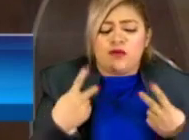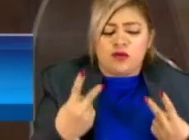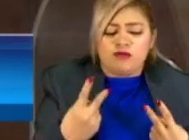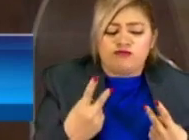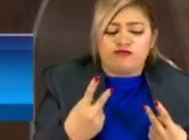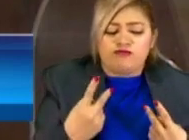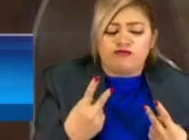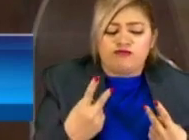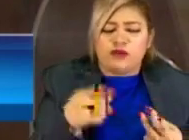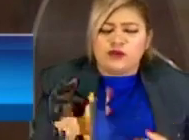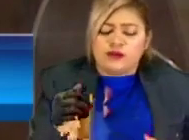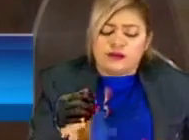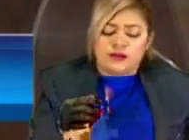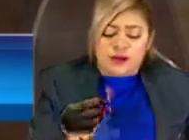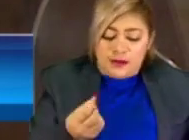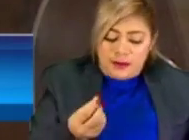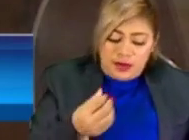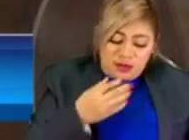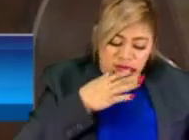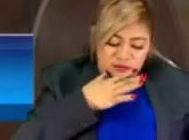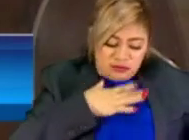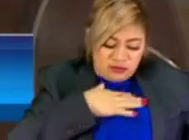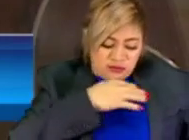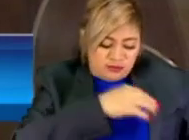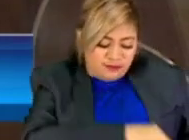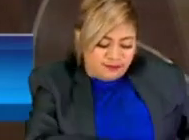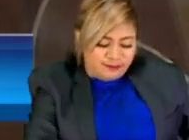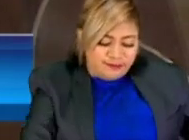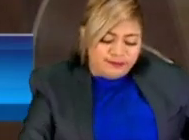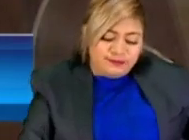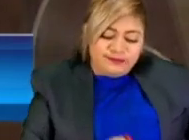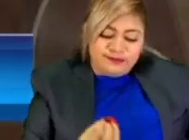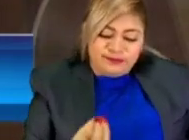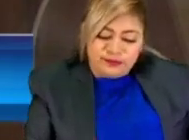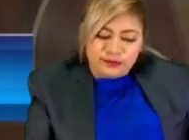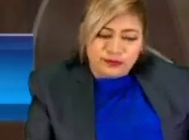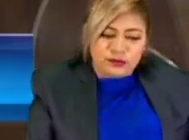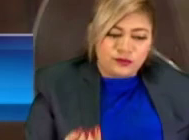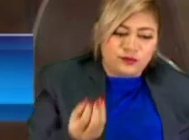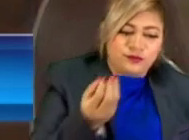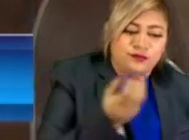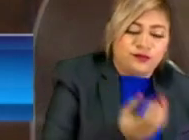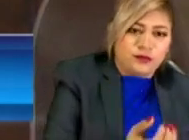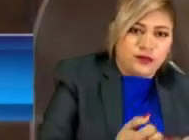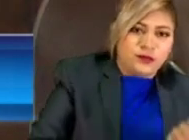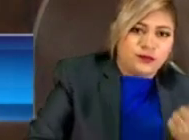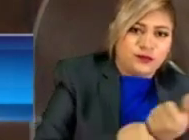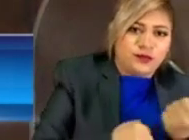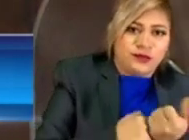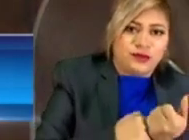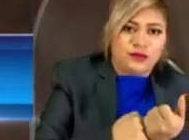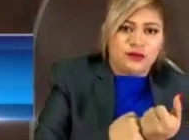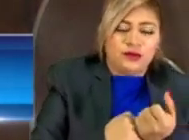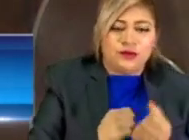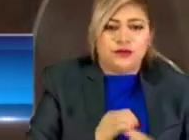aportaron de su salario una donación para contribuir en la lucha contra el COVID.